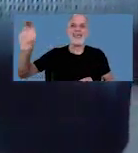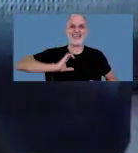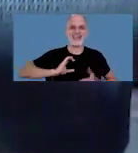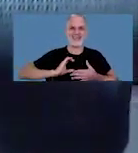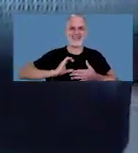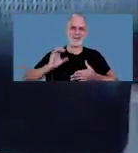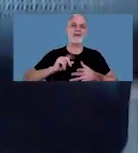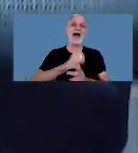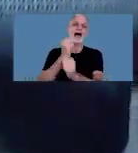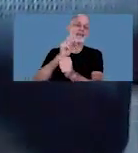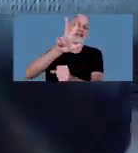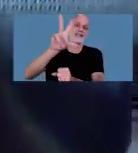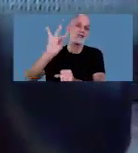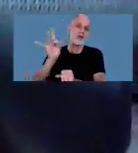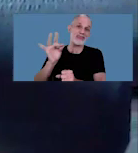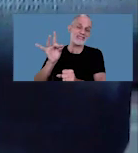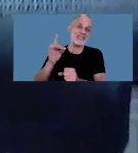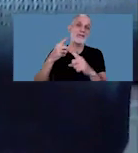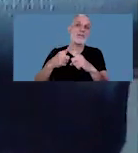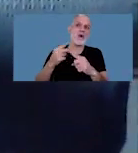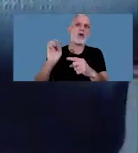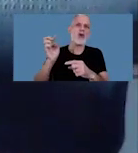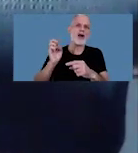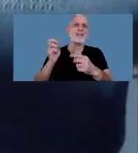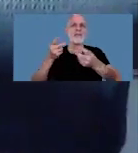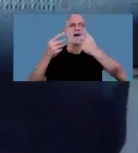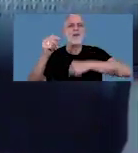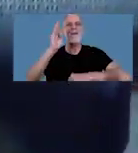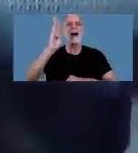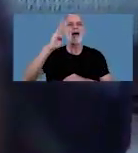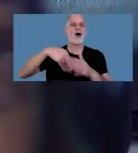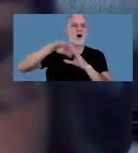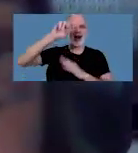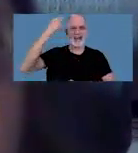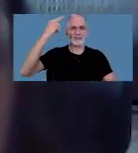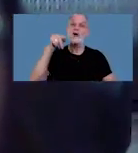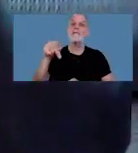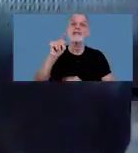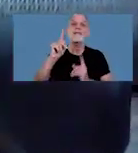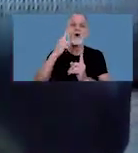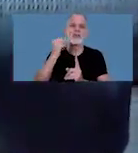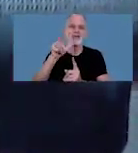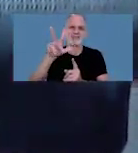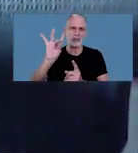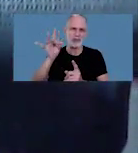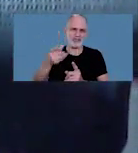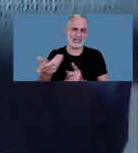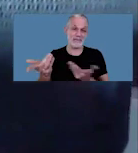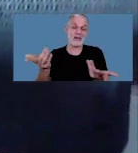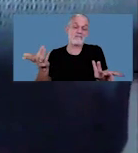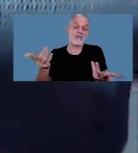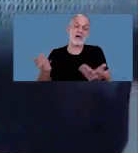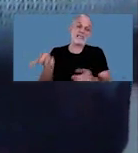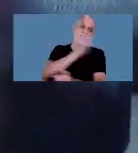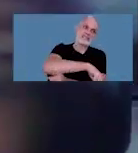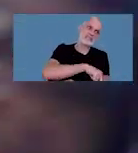al 31/12 por el tipo de cambio comprador Banco de la Nación Argentina a ese día. Y si la otra parte